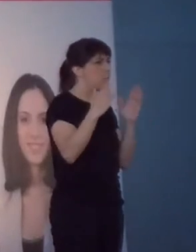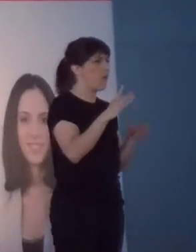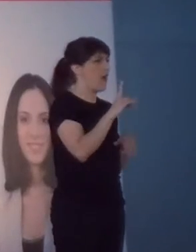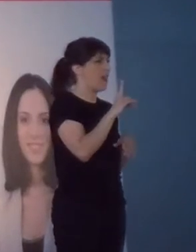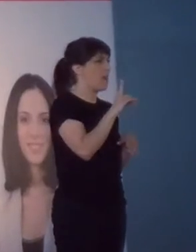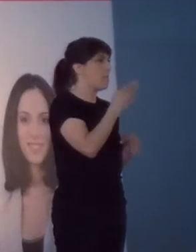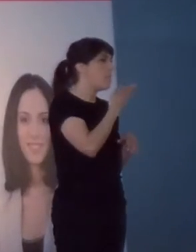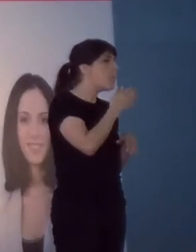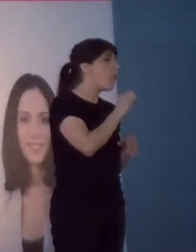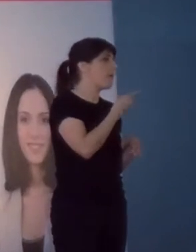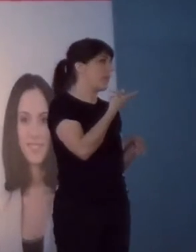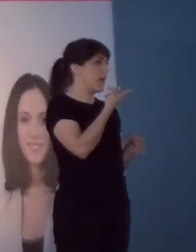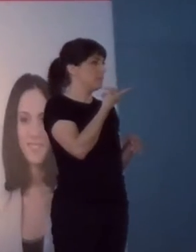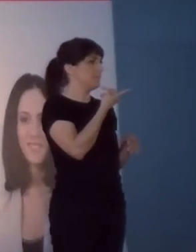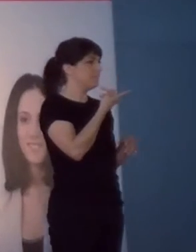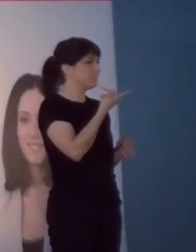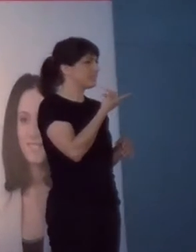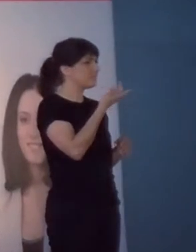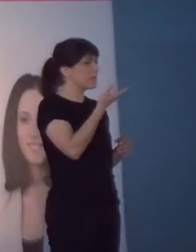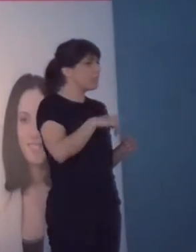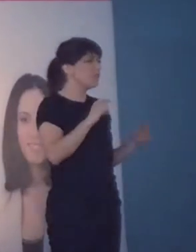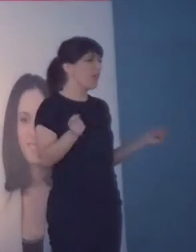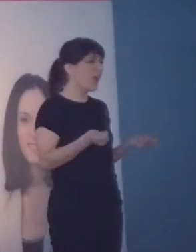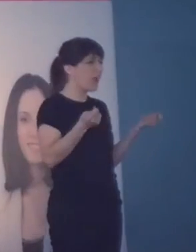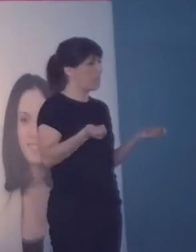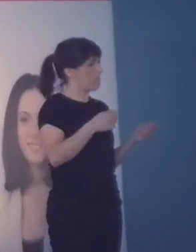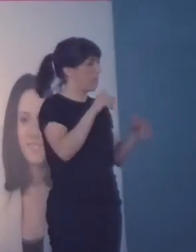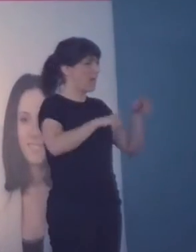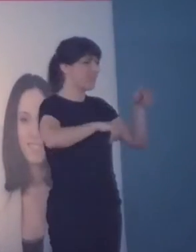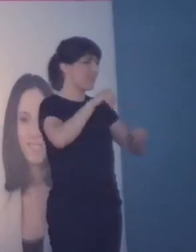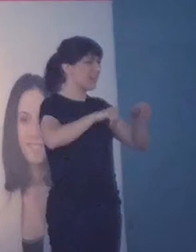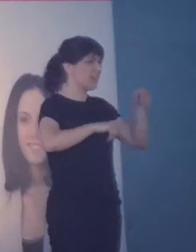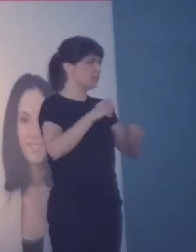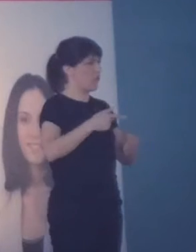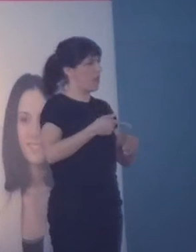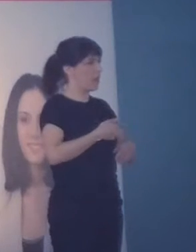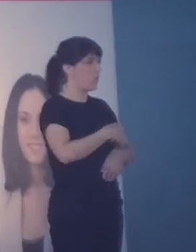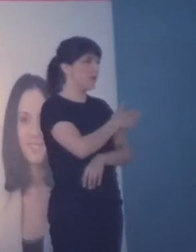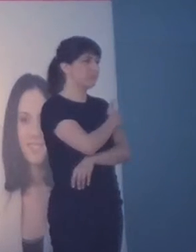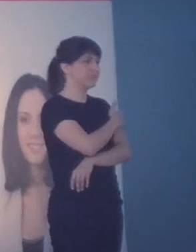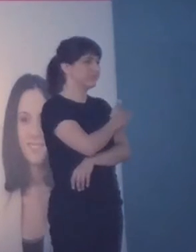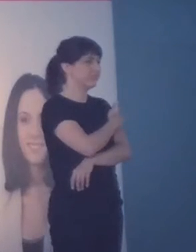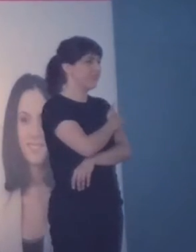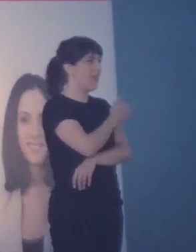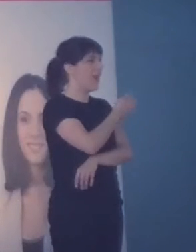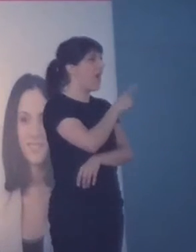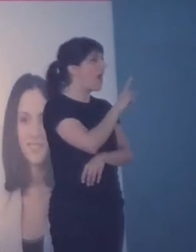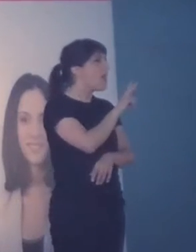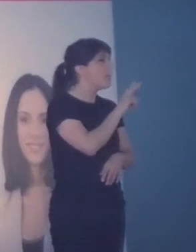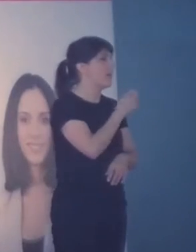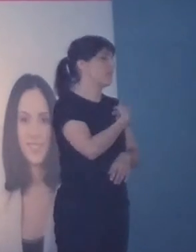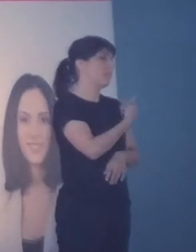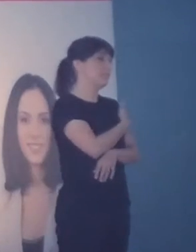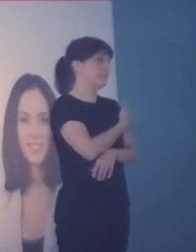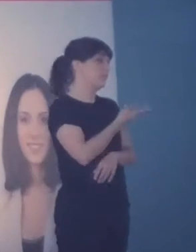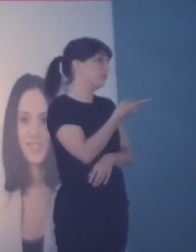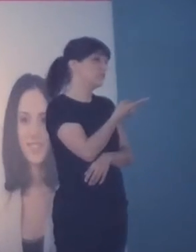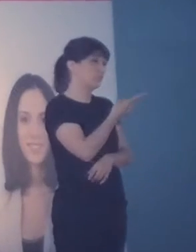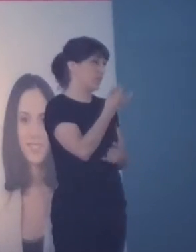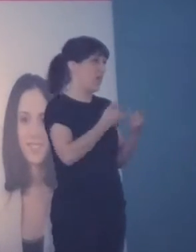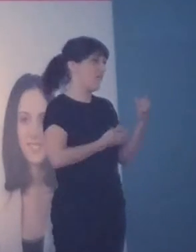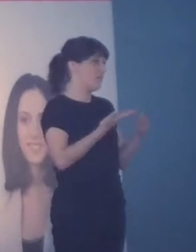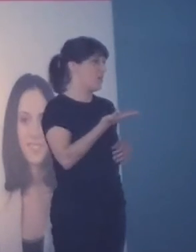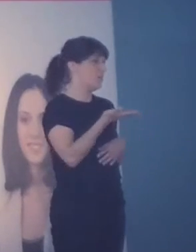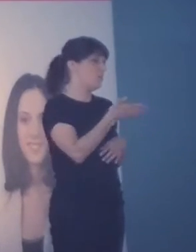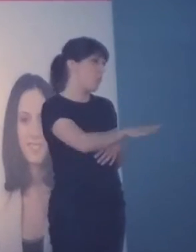se paseou toda a campaña electoral do brazo de Álvarez, e terminaron mortos os dous,